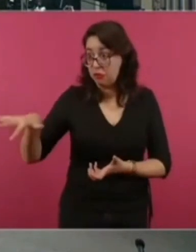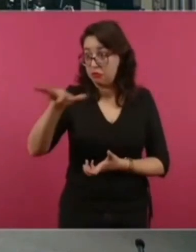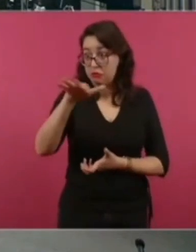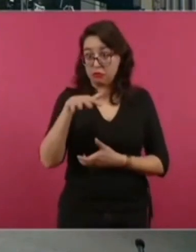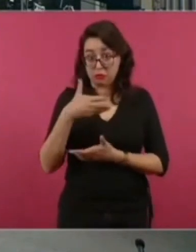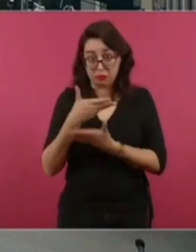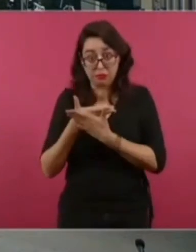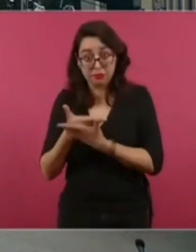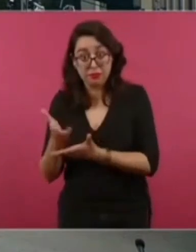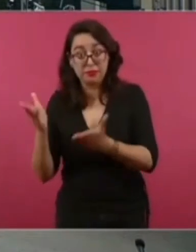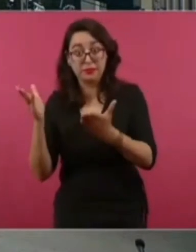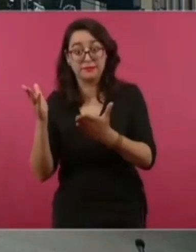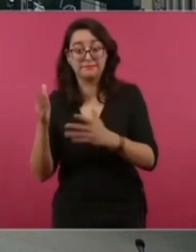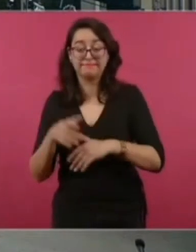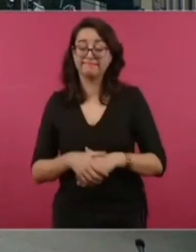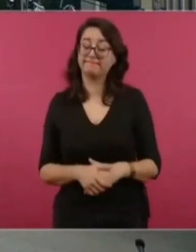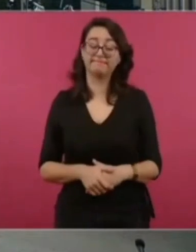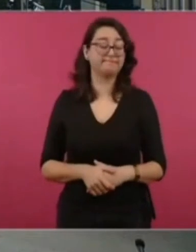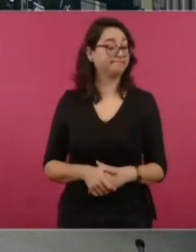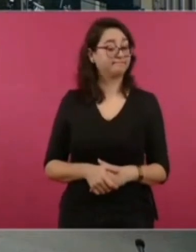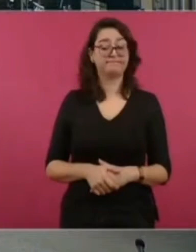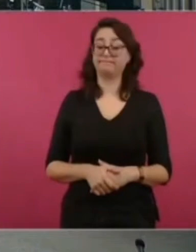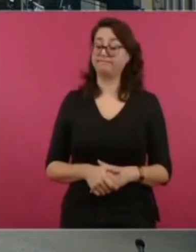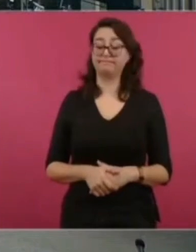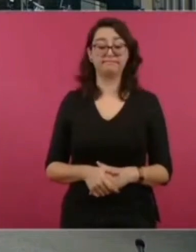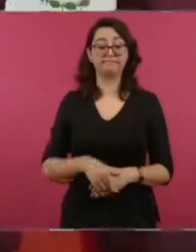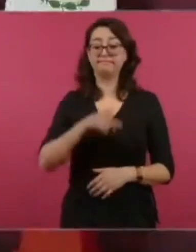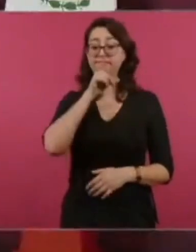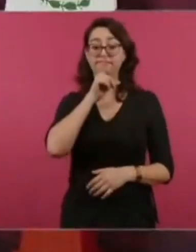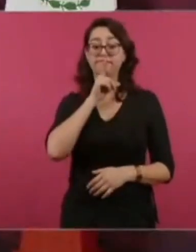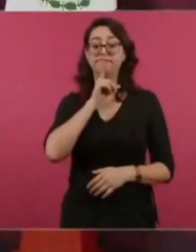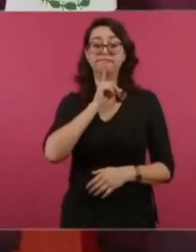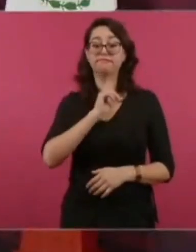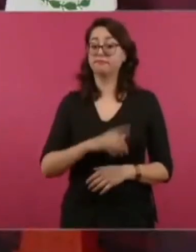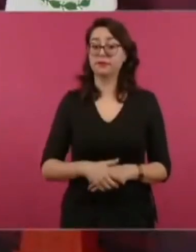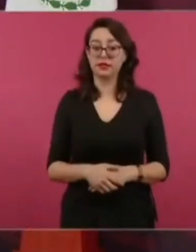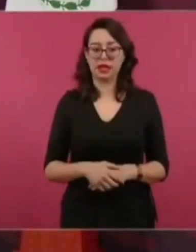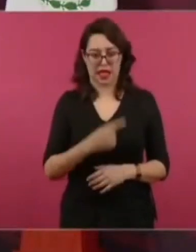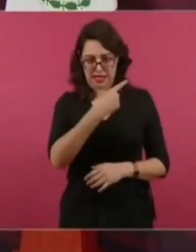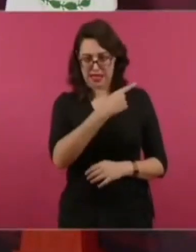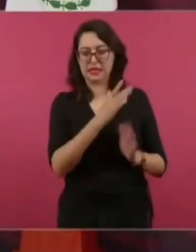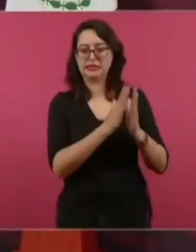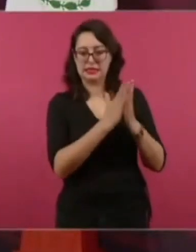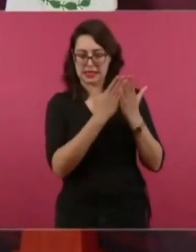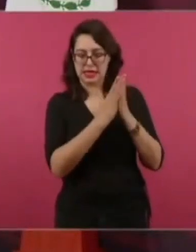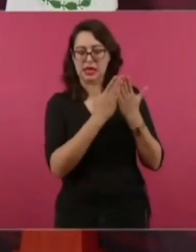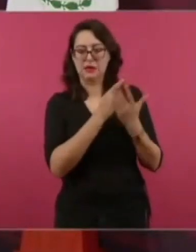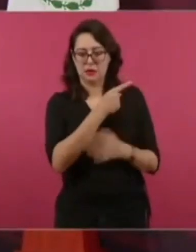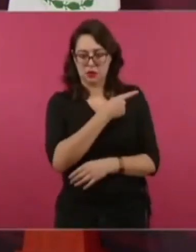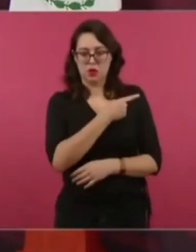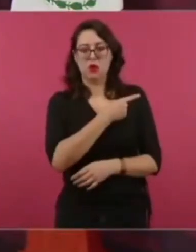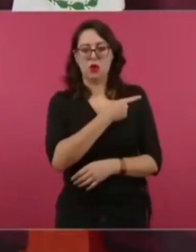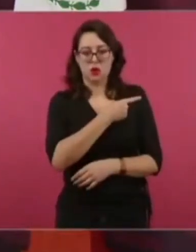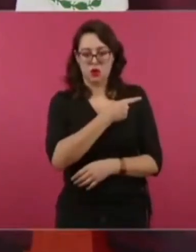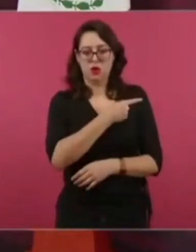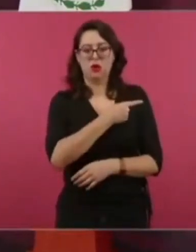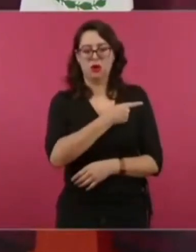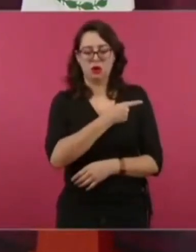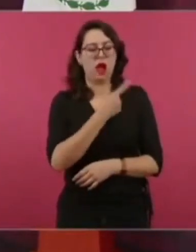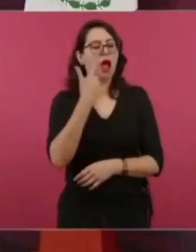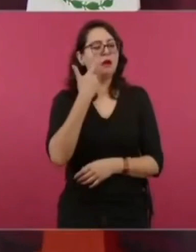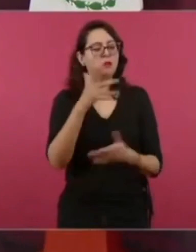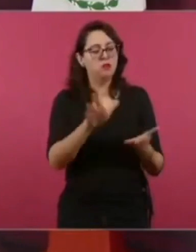es el Fondo de Cultura Económica. A ver si encuentran donde